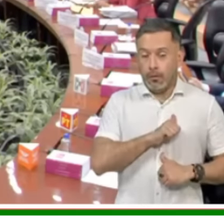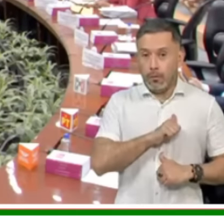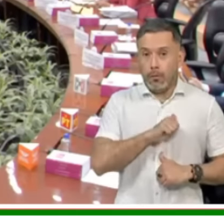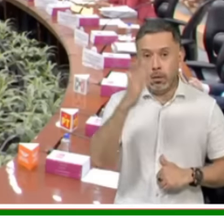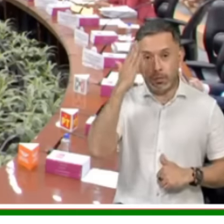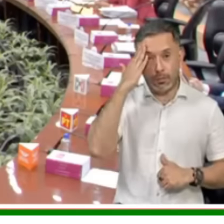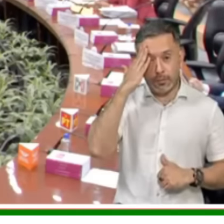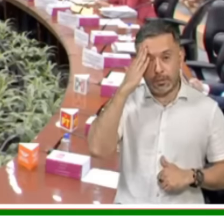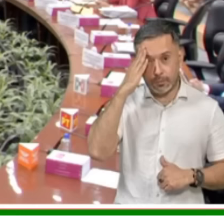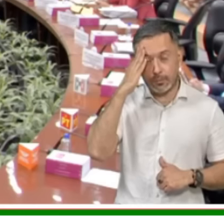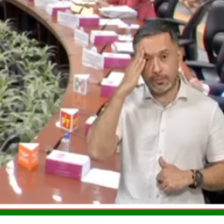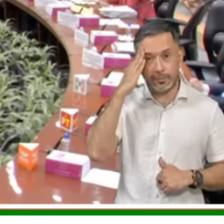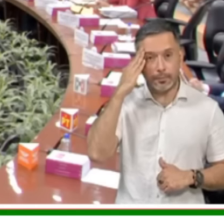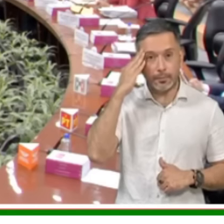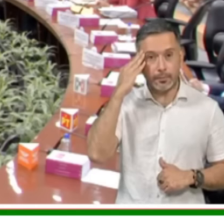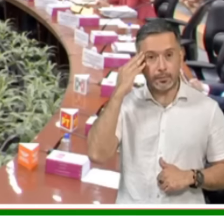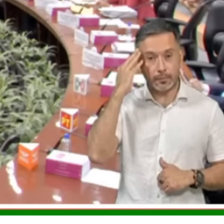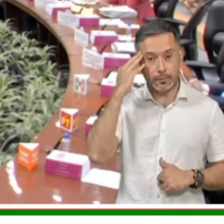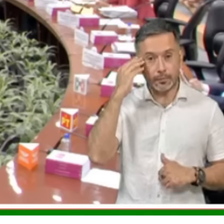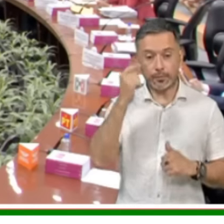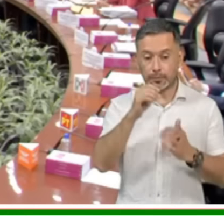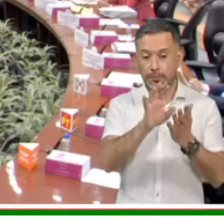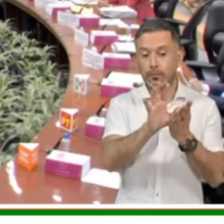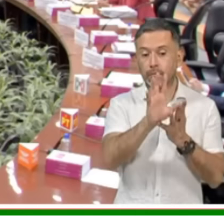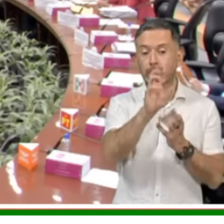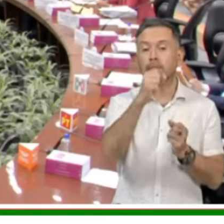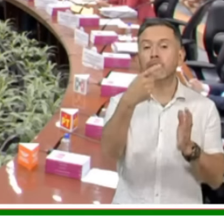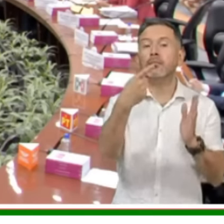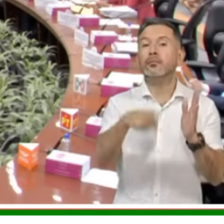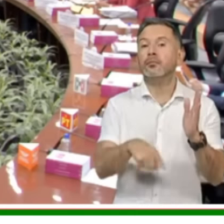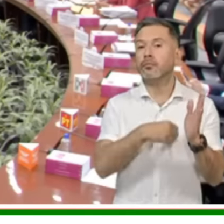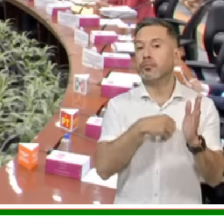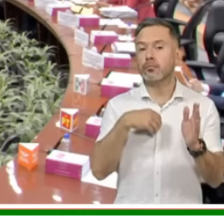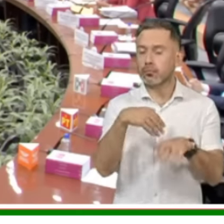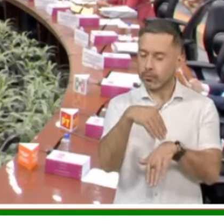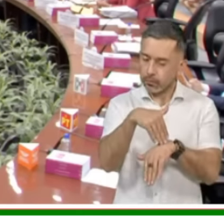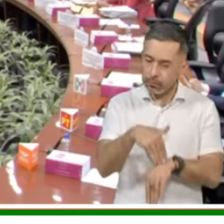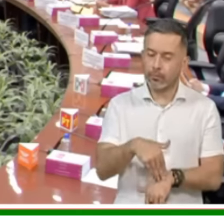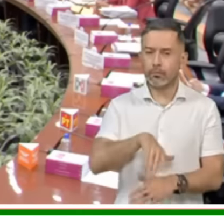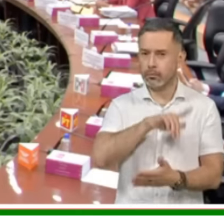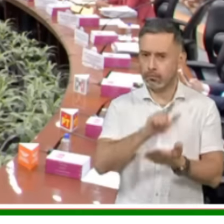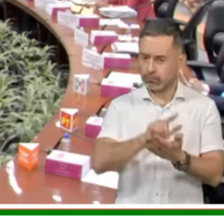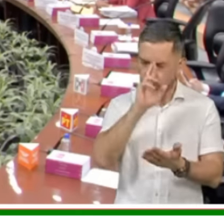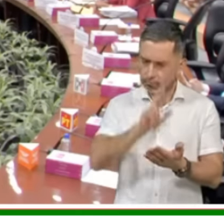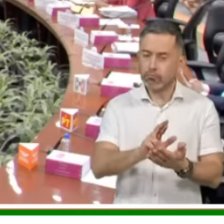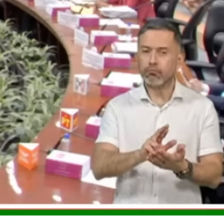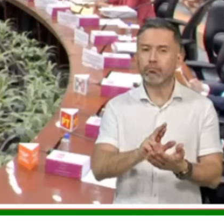la obligación de acatar la Constitución de cumplir la Constitución y la